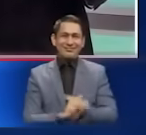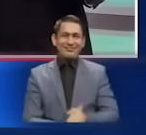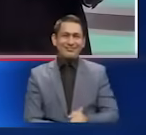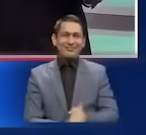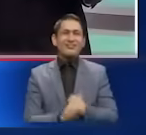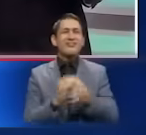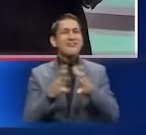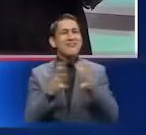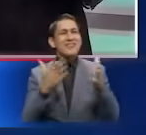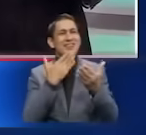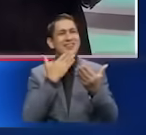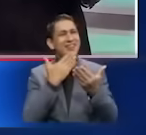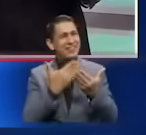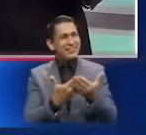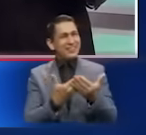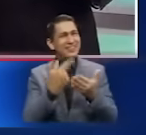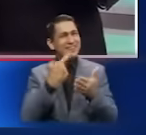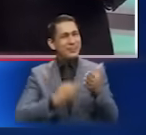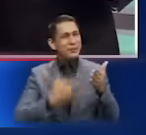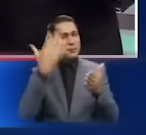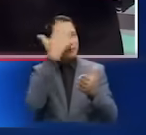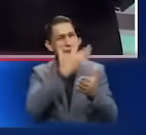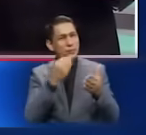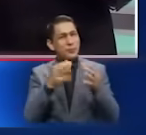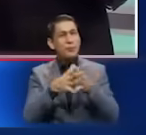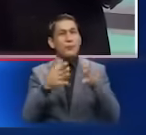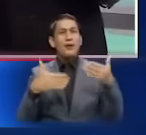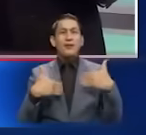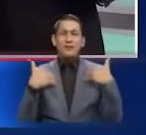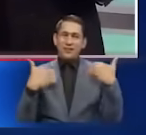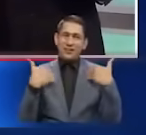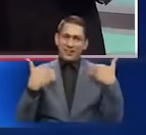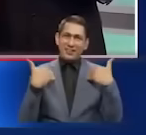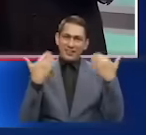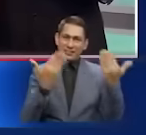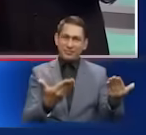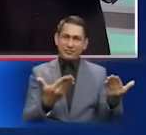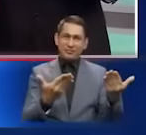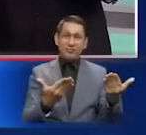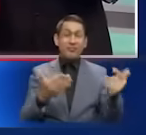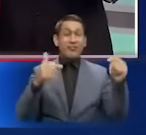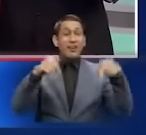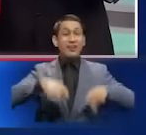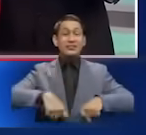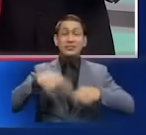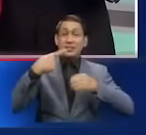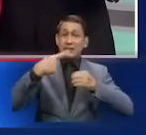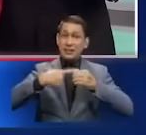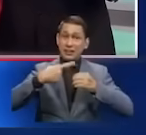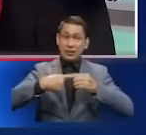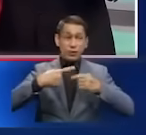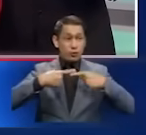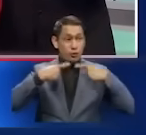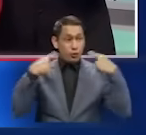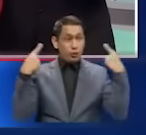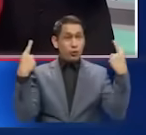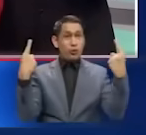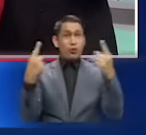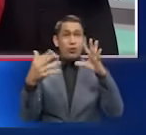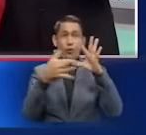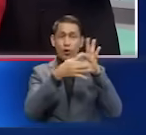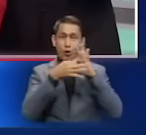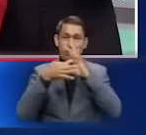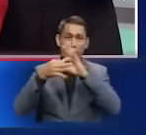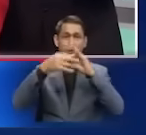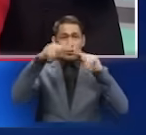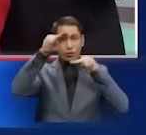Muchas gracias. Qué lindo, qué lindo. Estamos súper emocionados, mi querido José, desde Quito, de parte de todos los que hacemos el